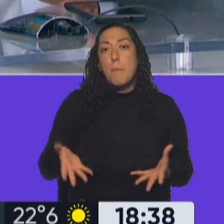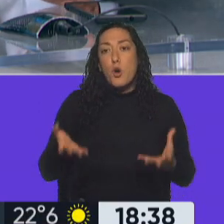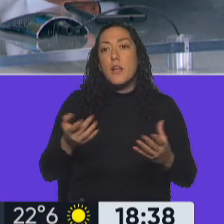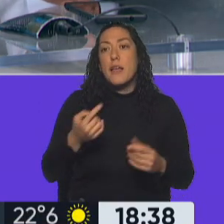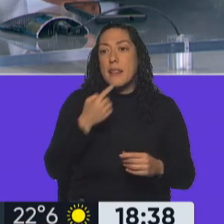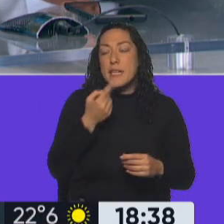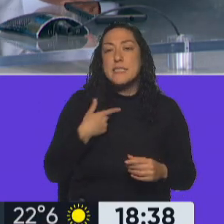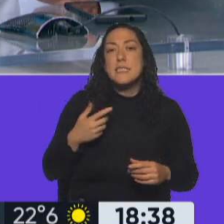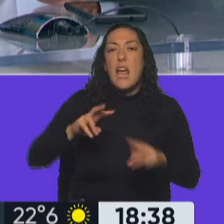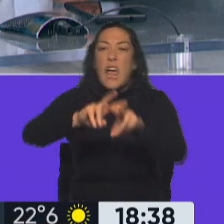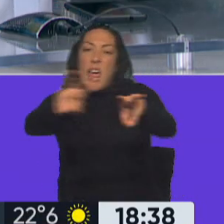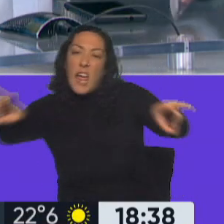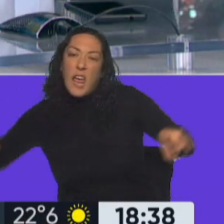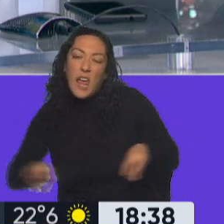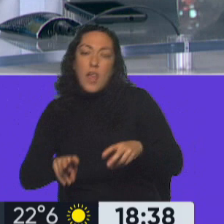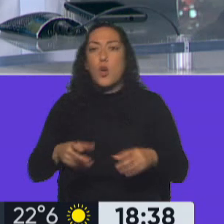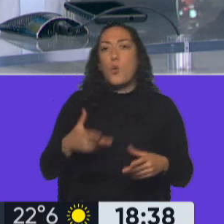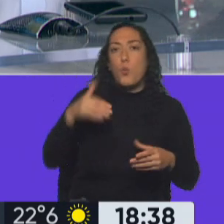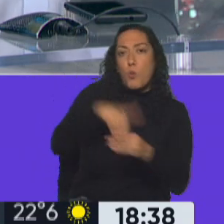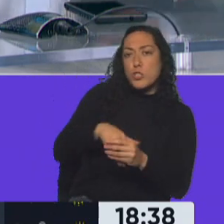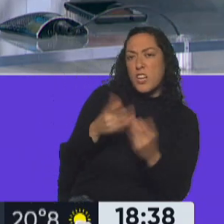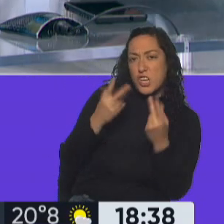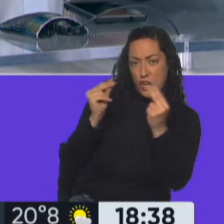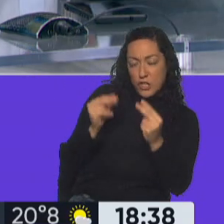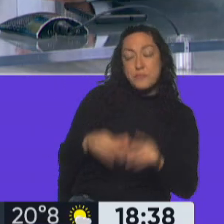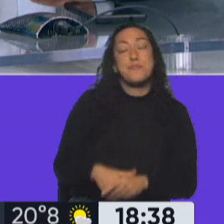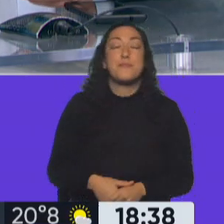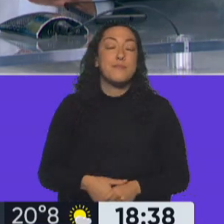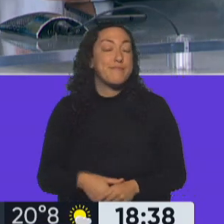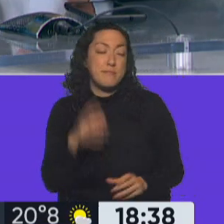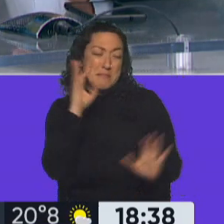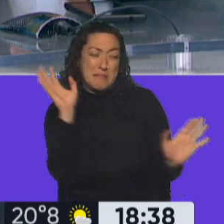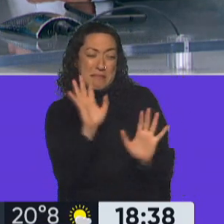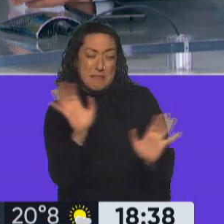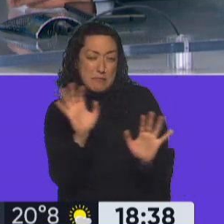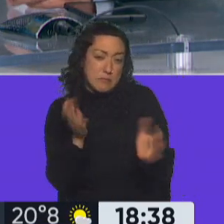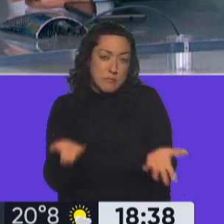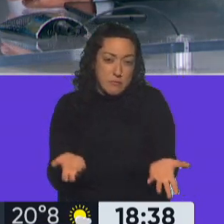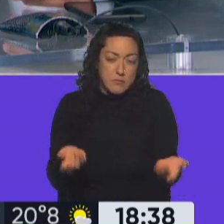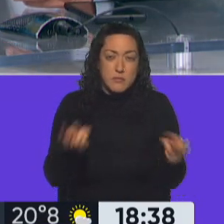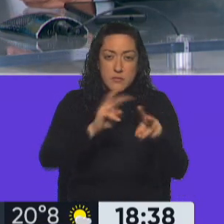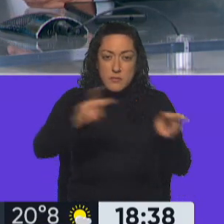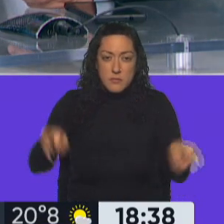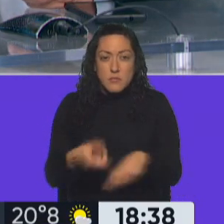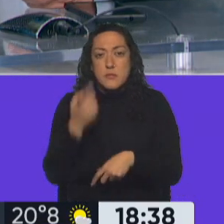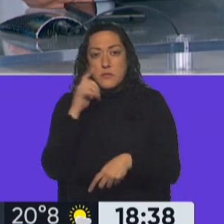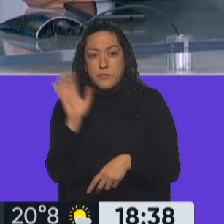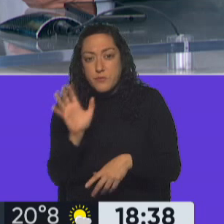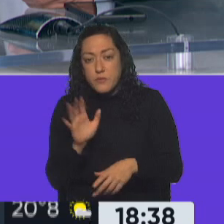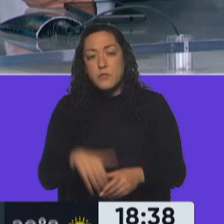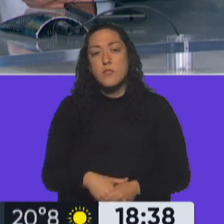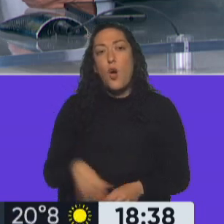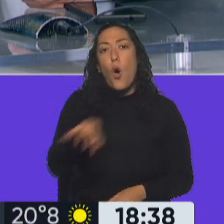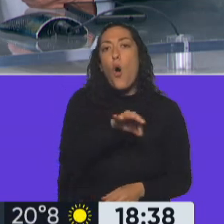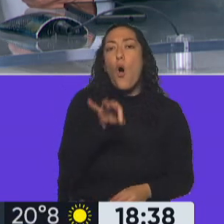buscando juntar plata por el ¿Por gobierno. ¿Por qué votaron? ¿En qué tiene que ver? No tiene nada que ver. Y en realidad lo que se va a hacer es que... O responden a